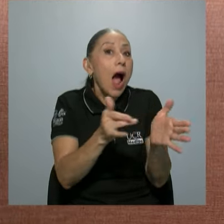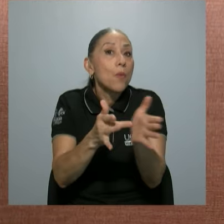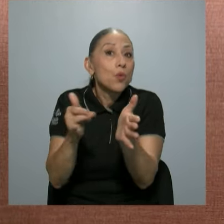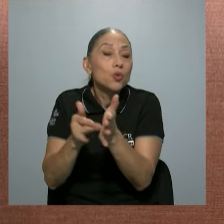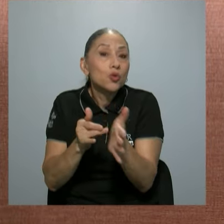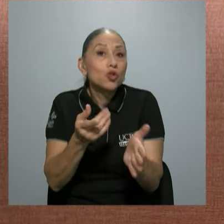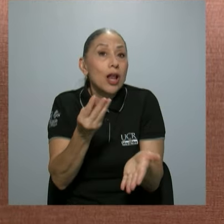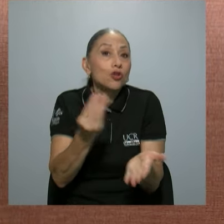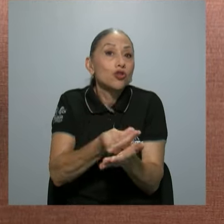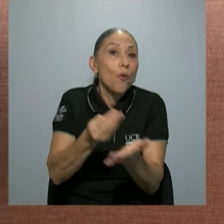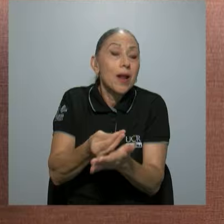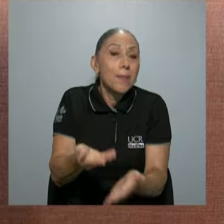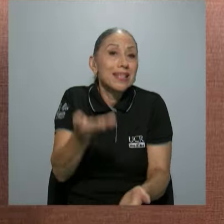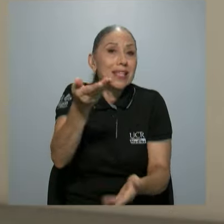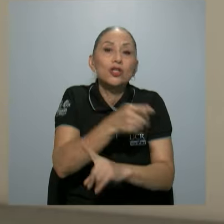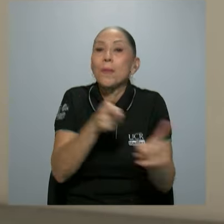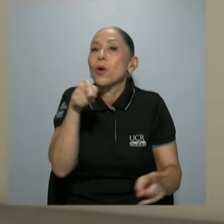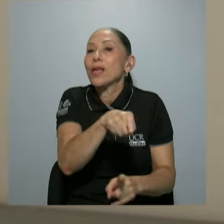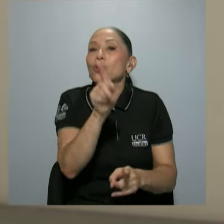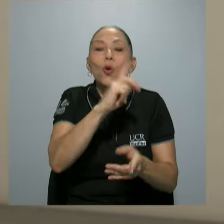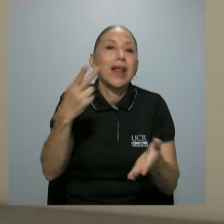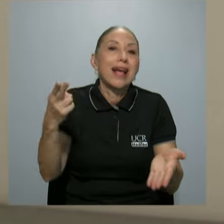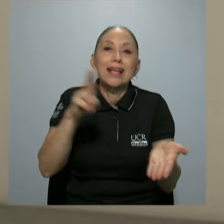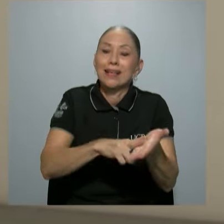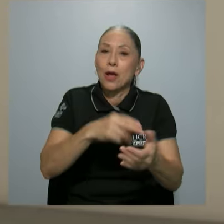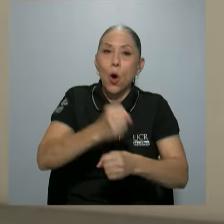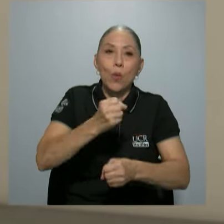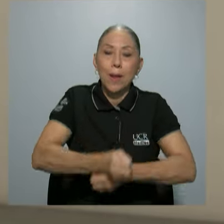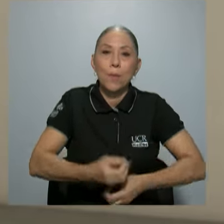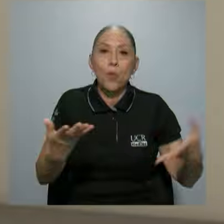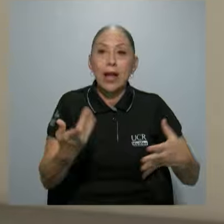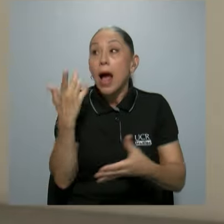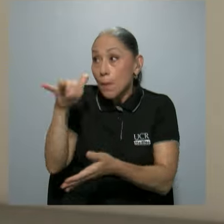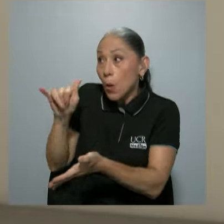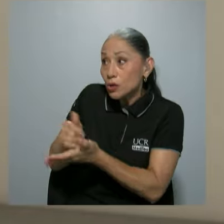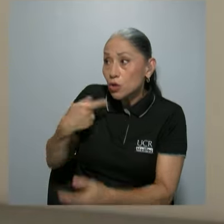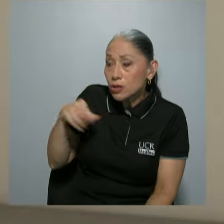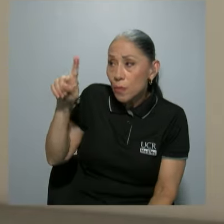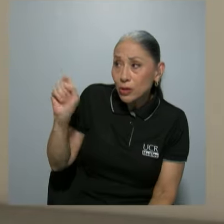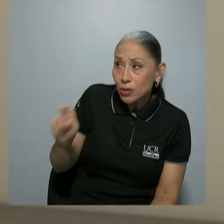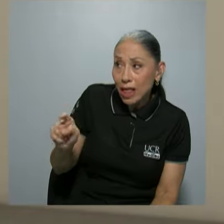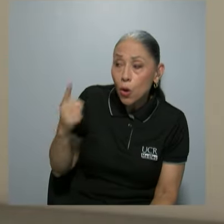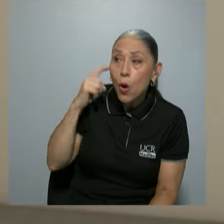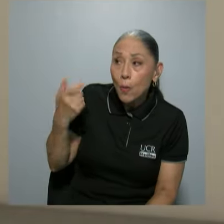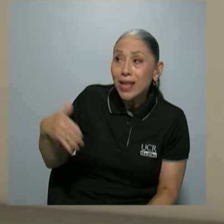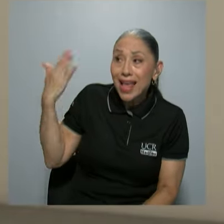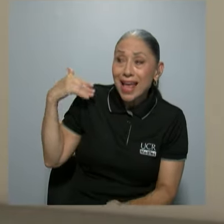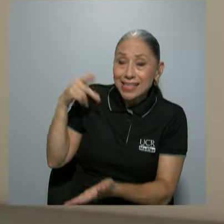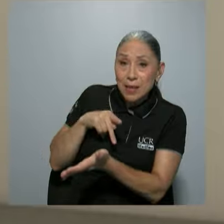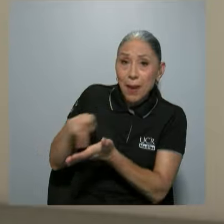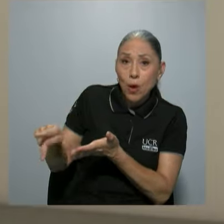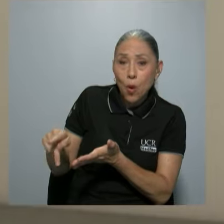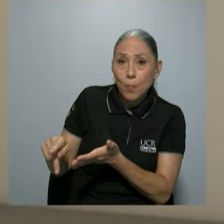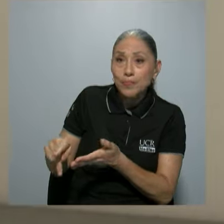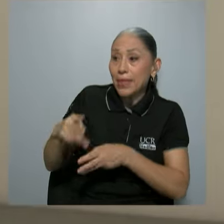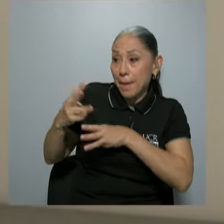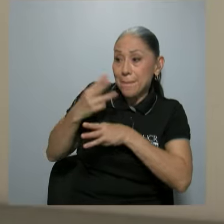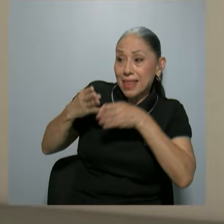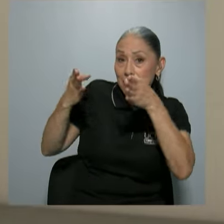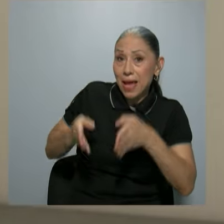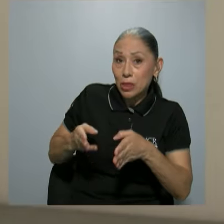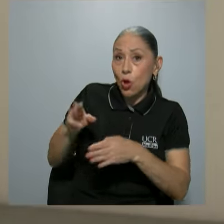pública. Entonces, por eso se lo estoy preguntando. Exacto. Porque entonces, se pagó el matemático, de la Universidad de Costa Rica,